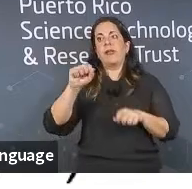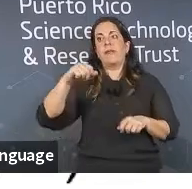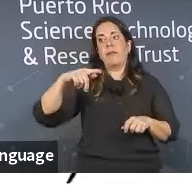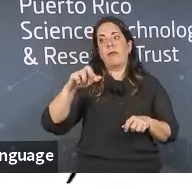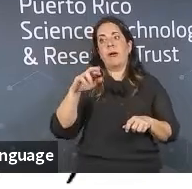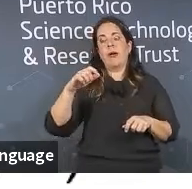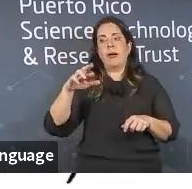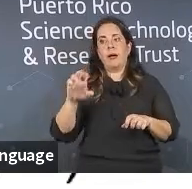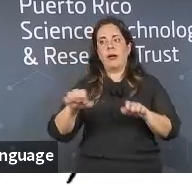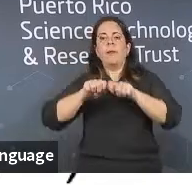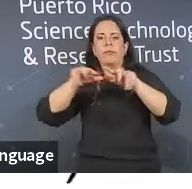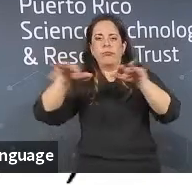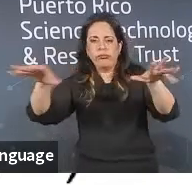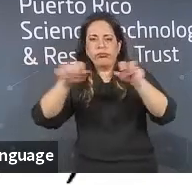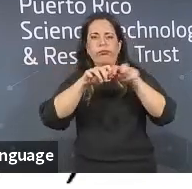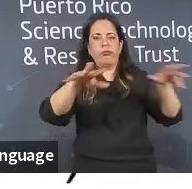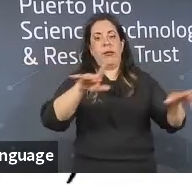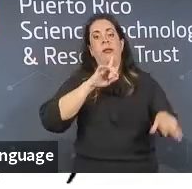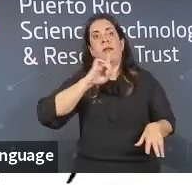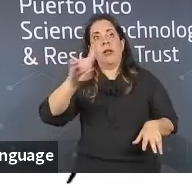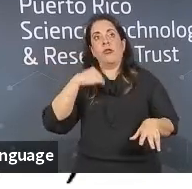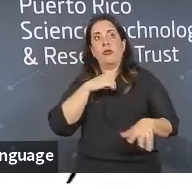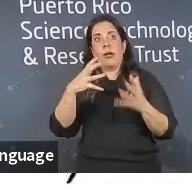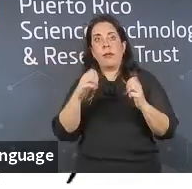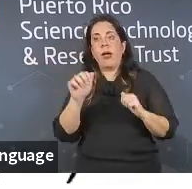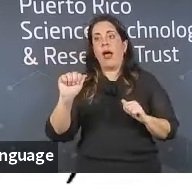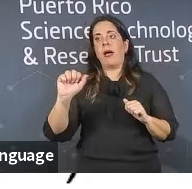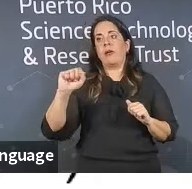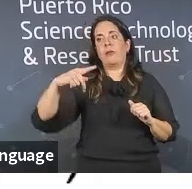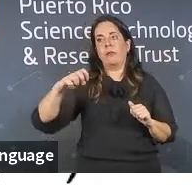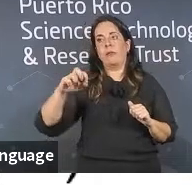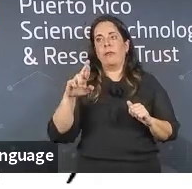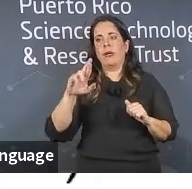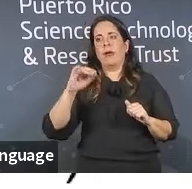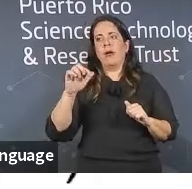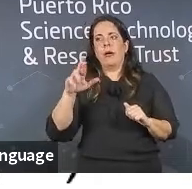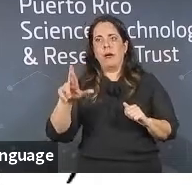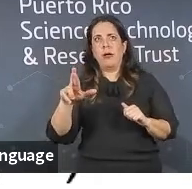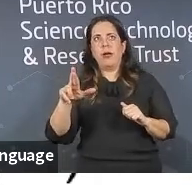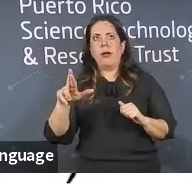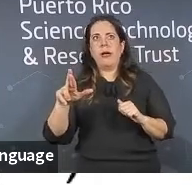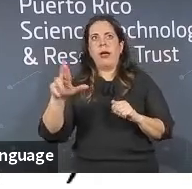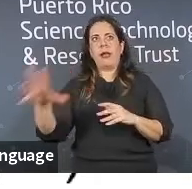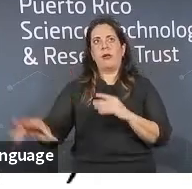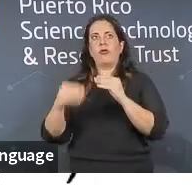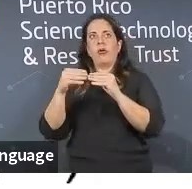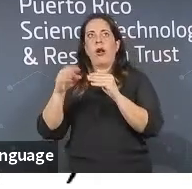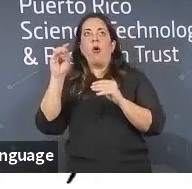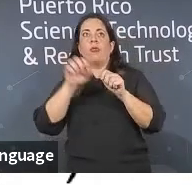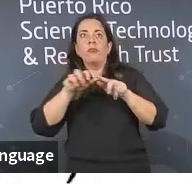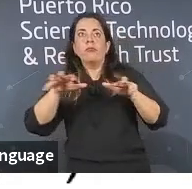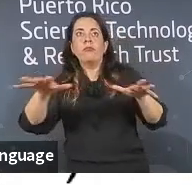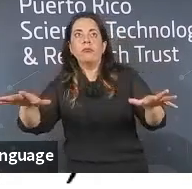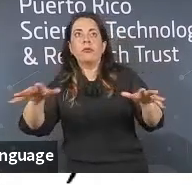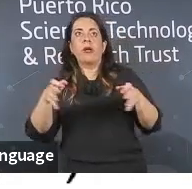esto. Entonces, en realidad lo que queremos decir cuando decimos asperjar es extender o dispersar de una forma aproximada